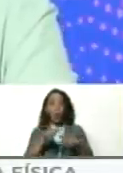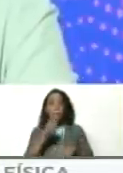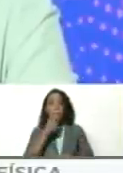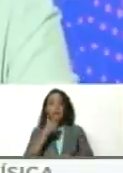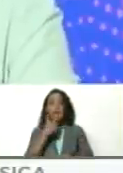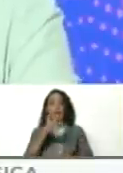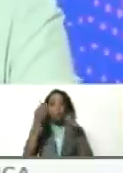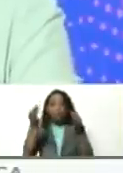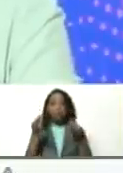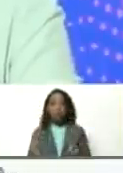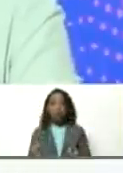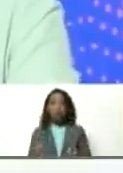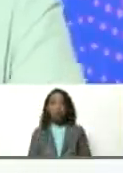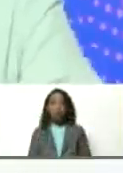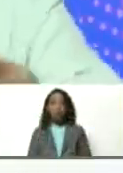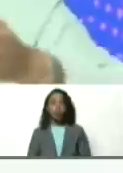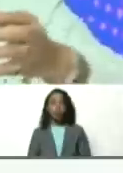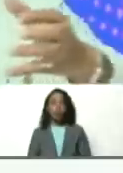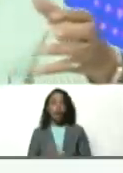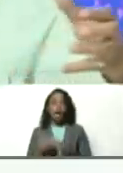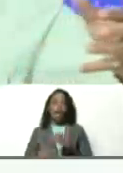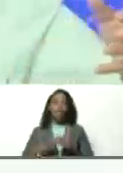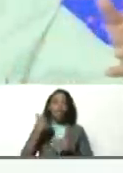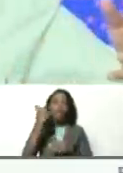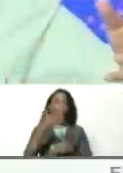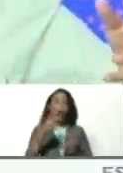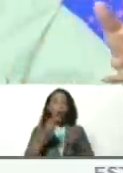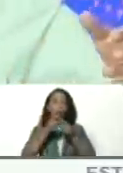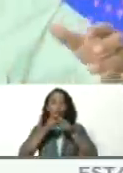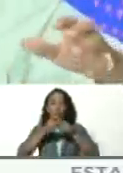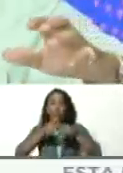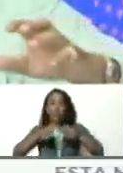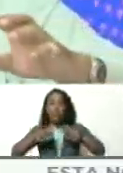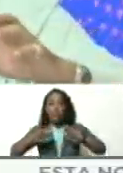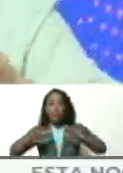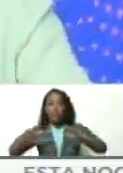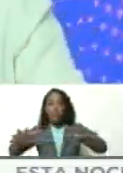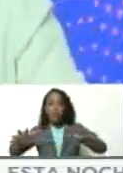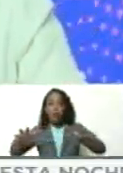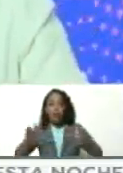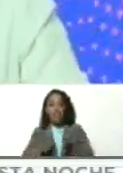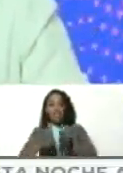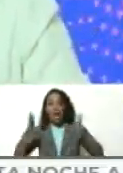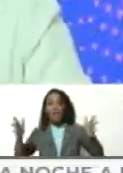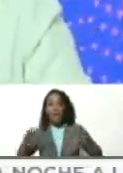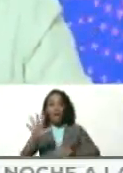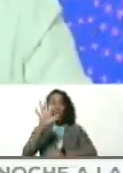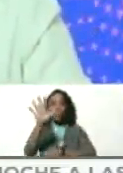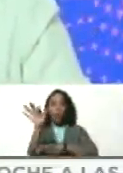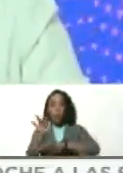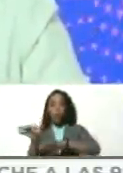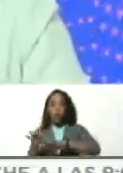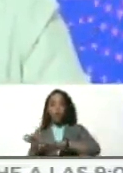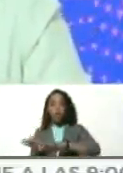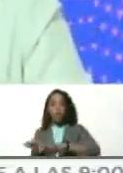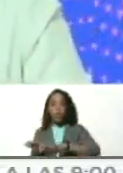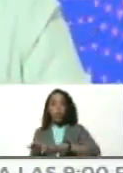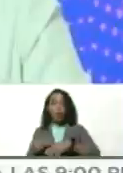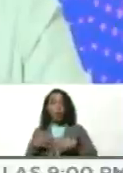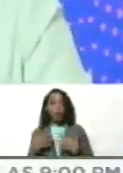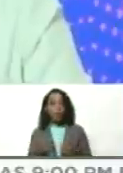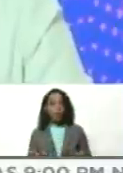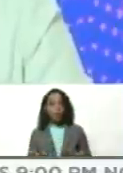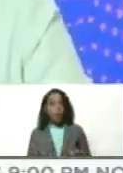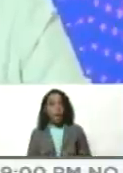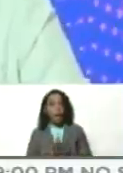Segura. Luego lo ampliamos y lo llevamos a los 5 municipios de